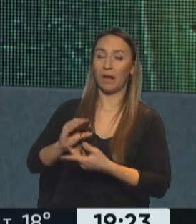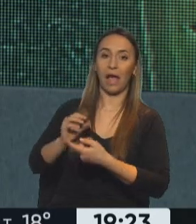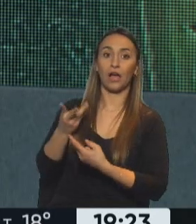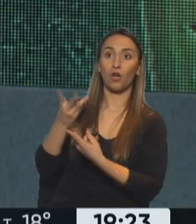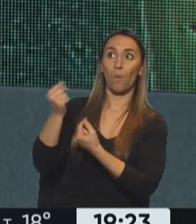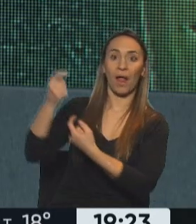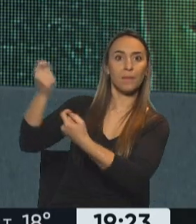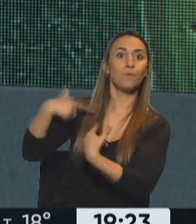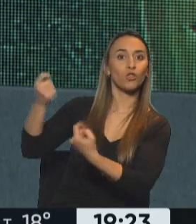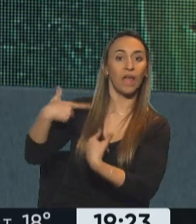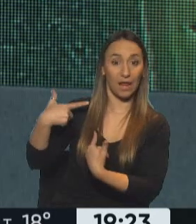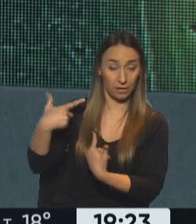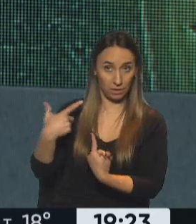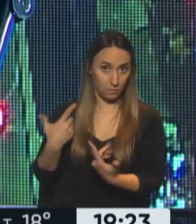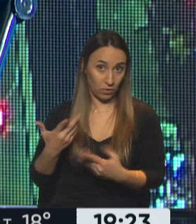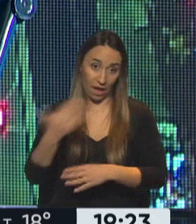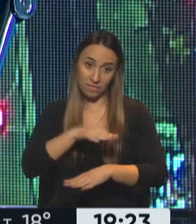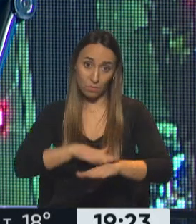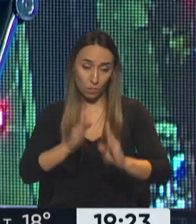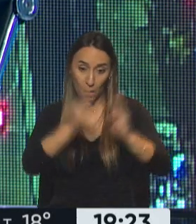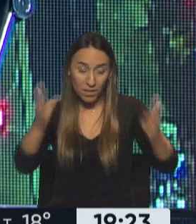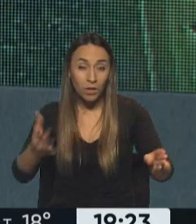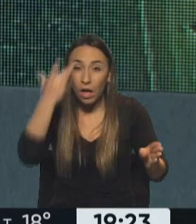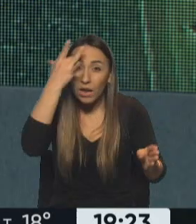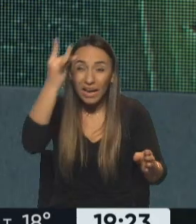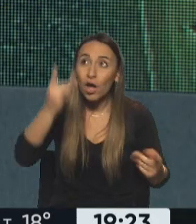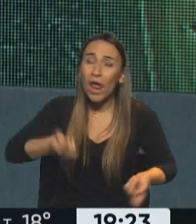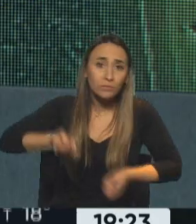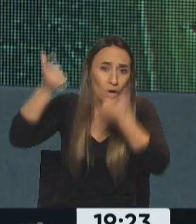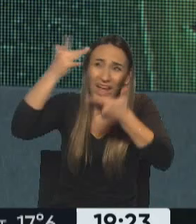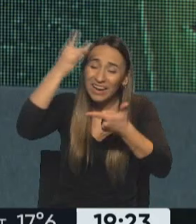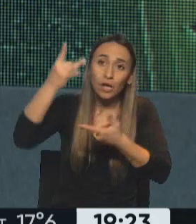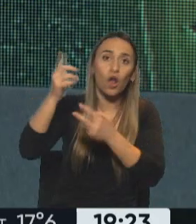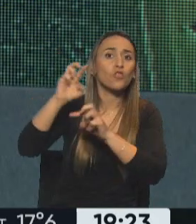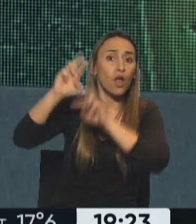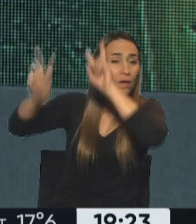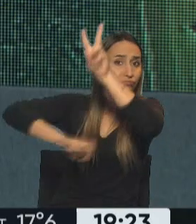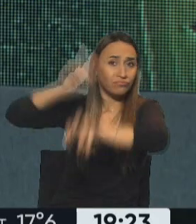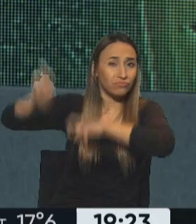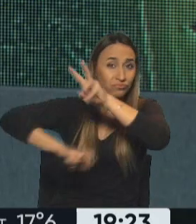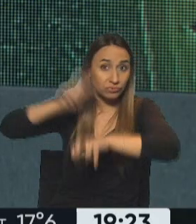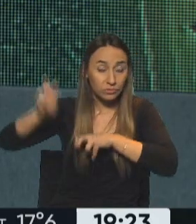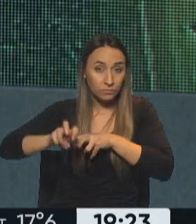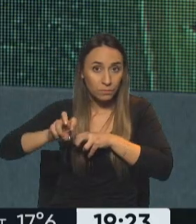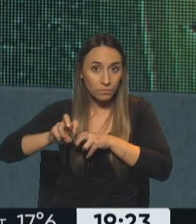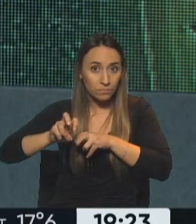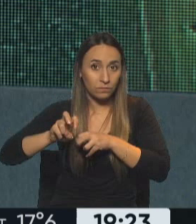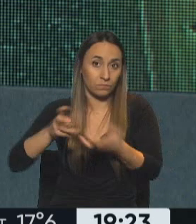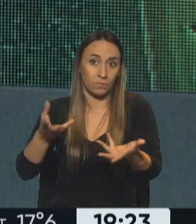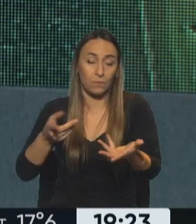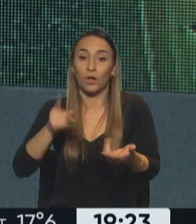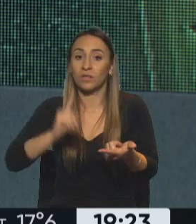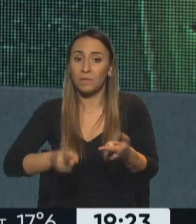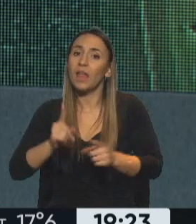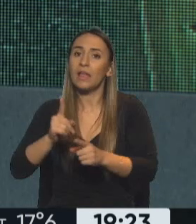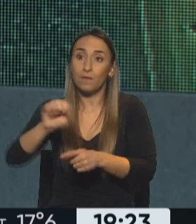ingresando y en buena cantidad, ¿no? Porque tuvimos récord de exportaciones. Y por otro lado, también la inflación en algunos sectores es casi